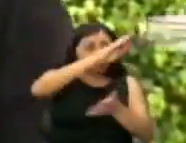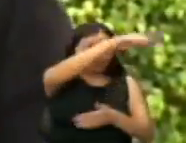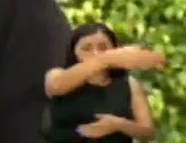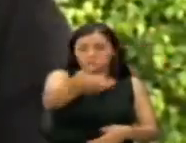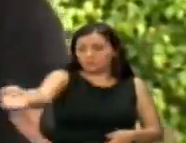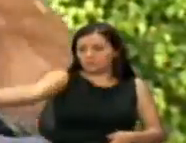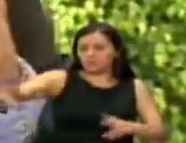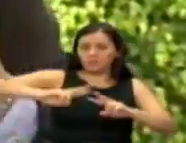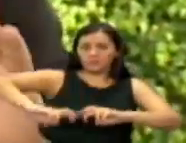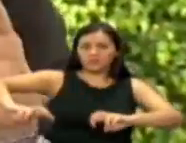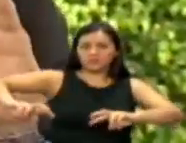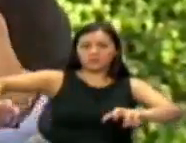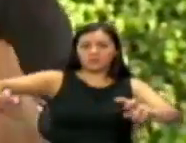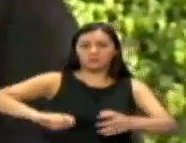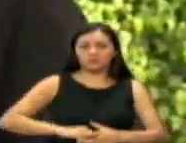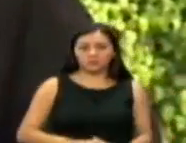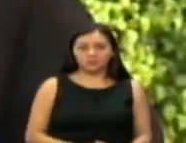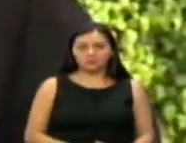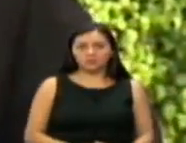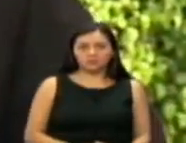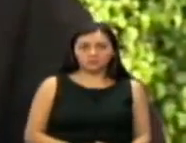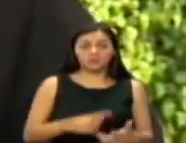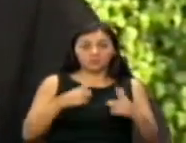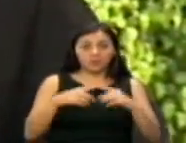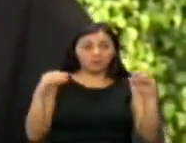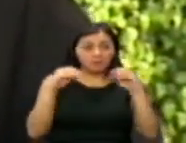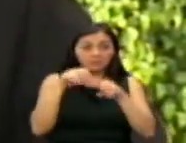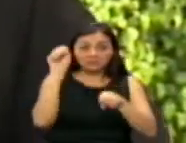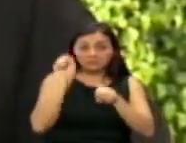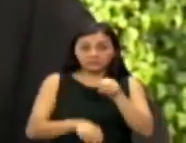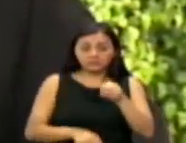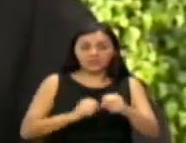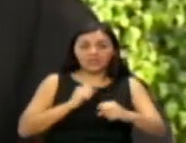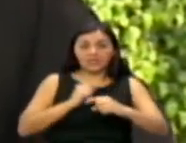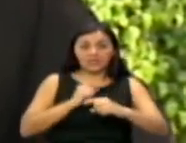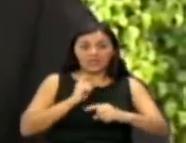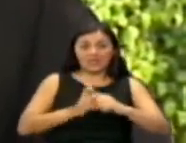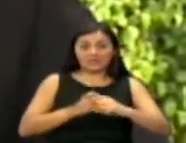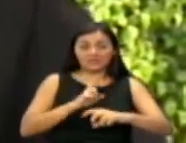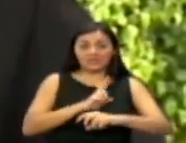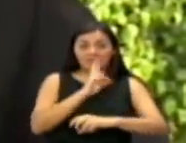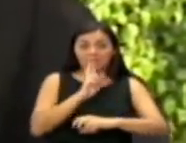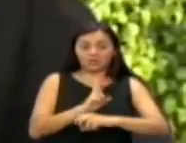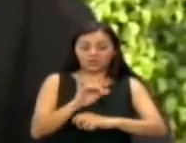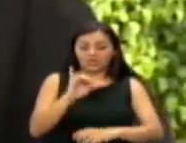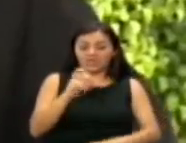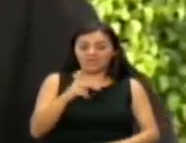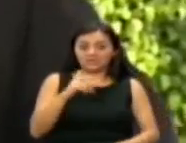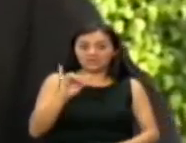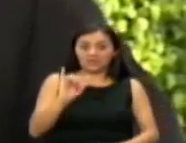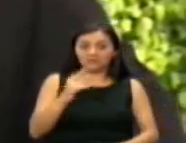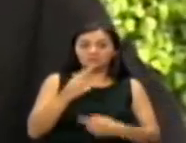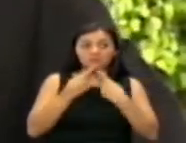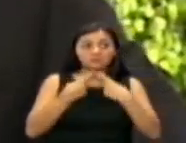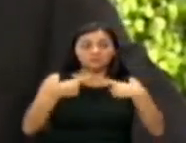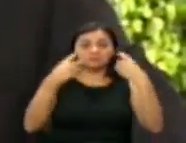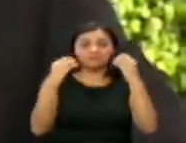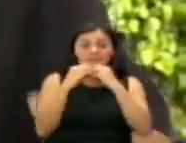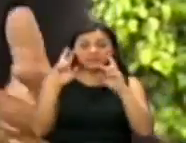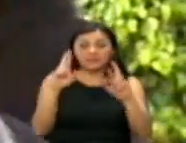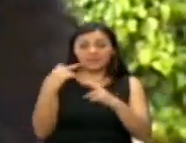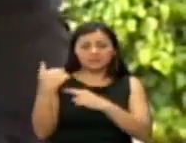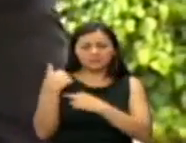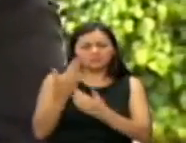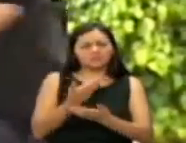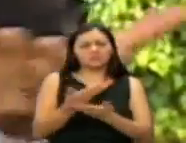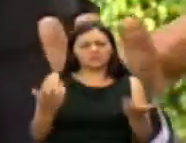quiera. Pero el gran daño que le ha hecho Albericio a IHH es que con sus declaraciones irresponsables